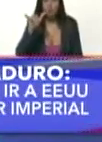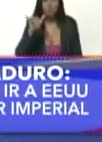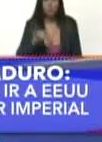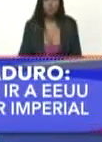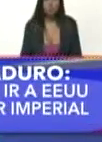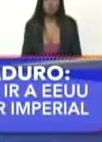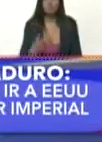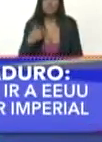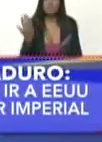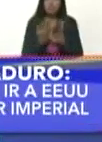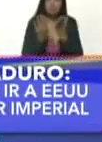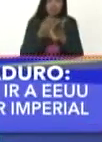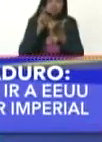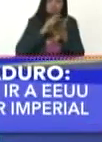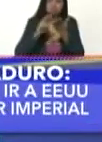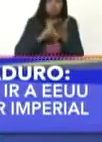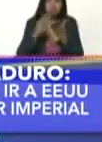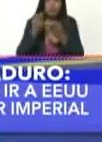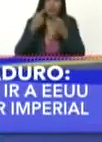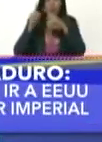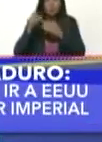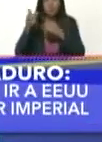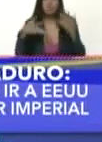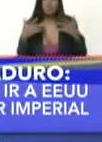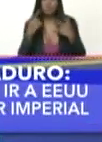Que estudiarla, yo lo dije en otro acto.